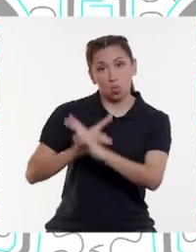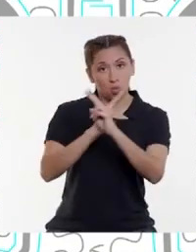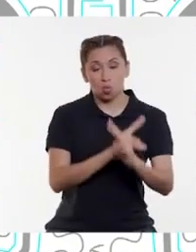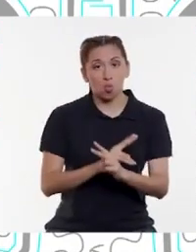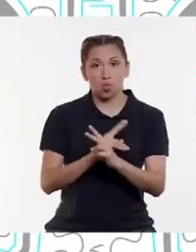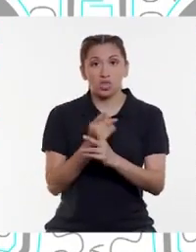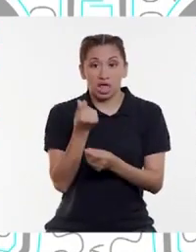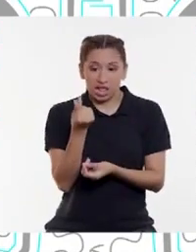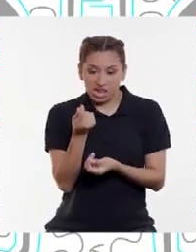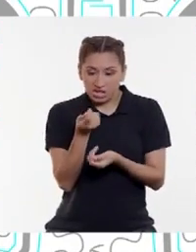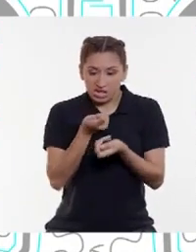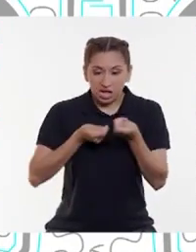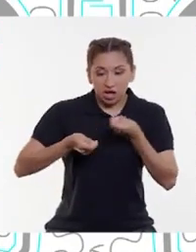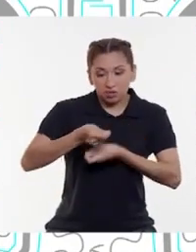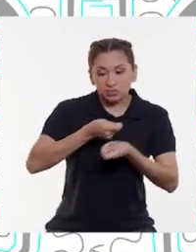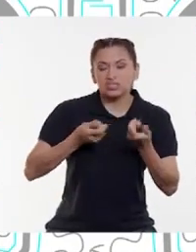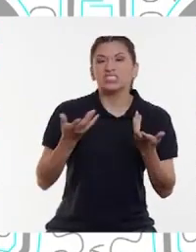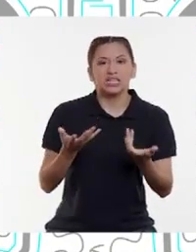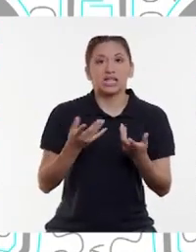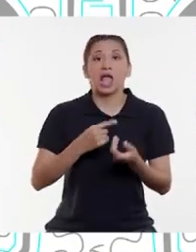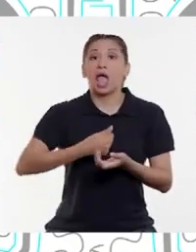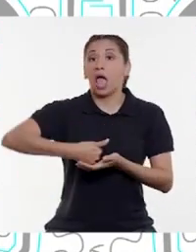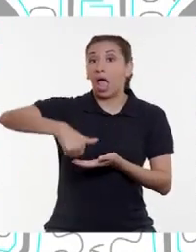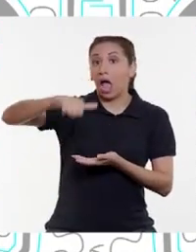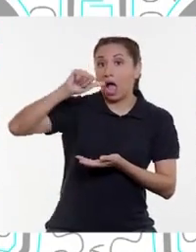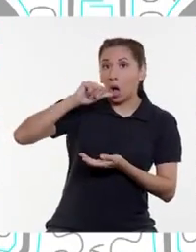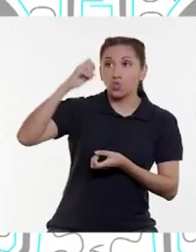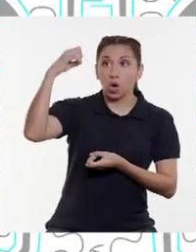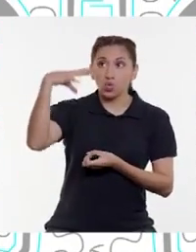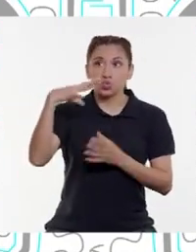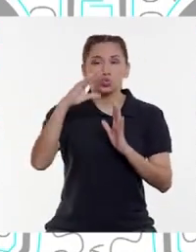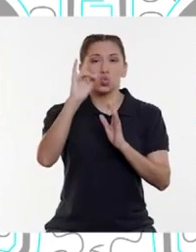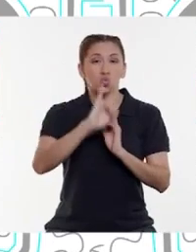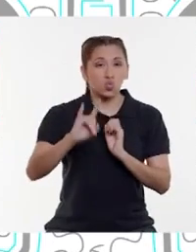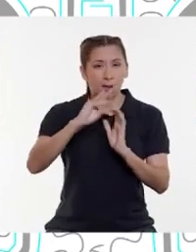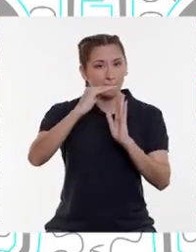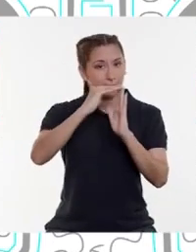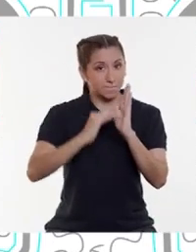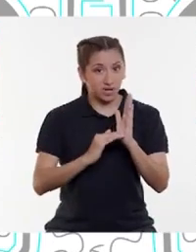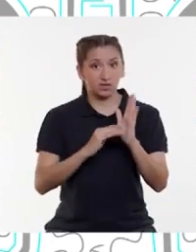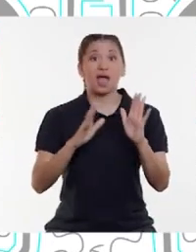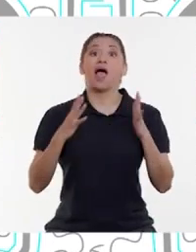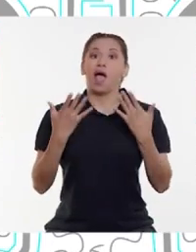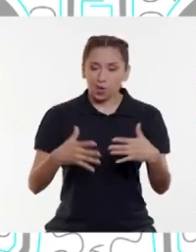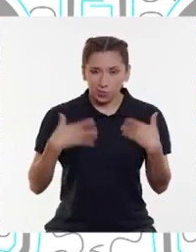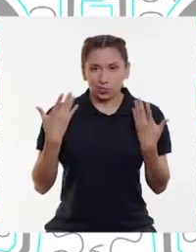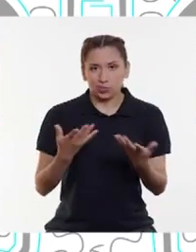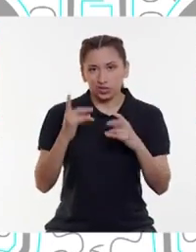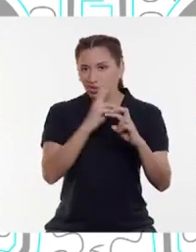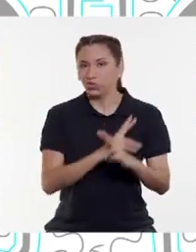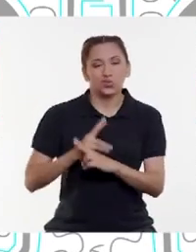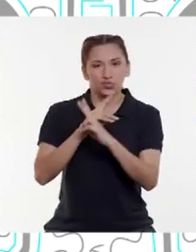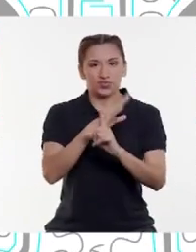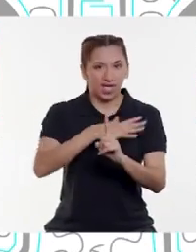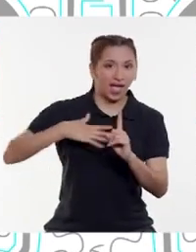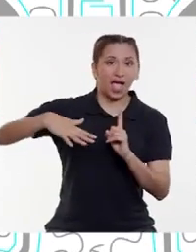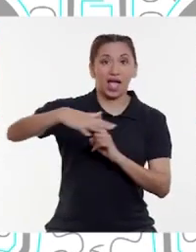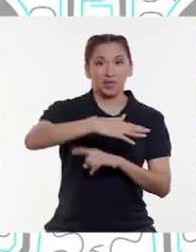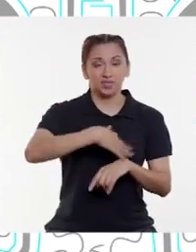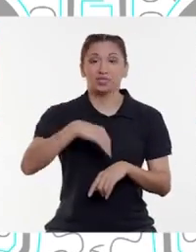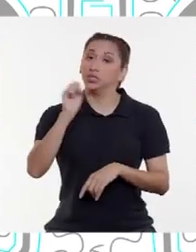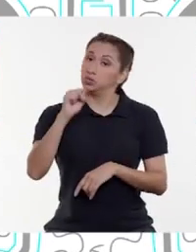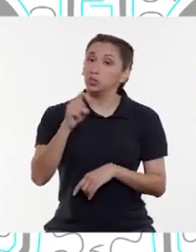cuidar los recursos, como el agua y la electricidad. Creo que así podemos cuidar nuestro